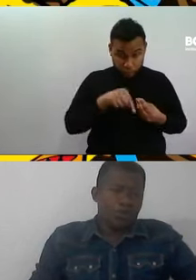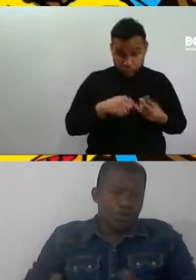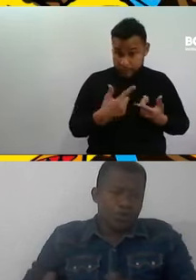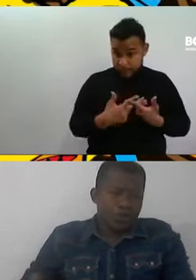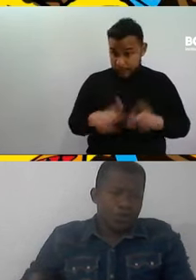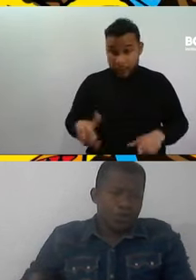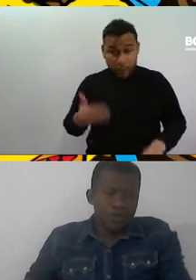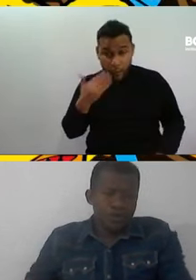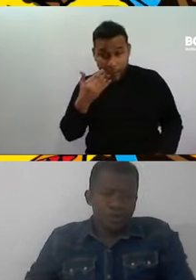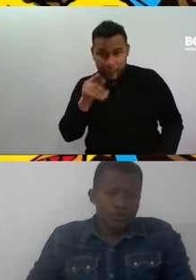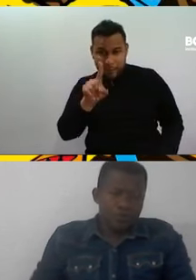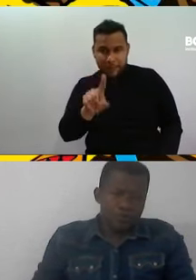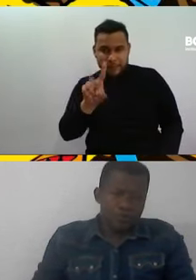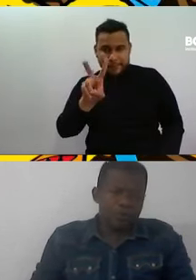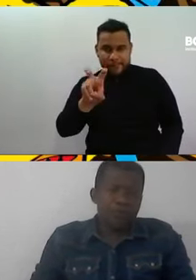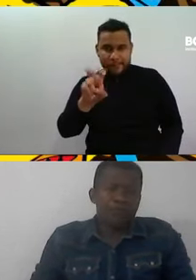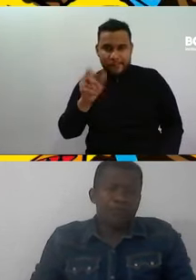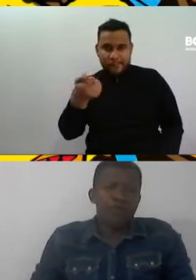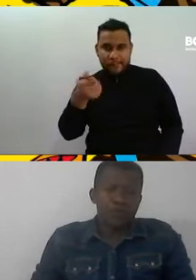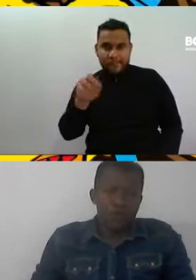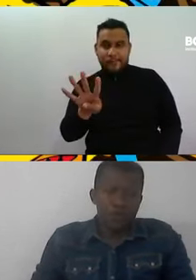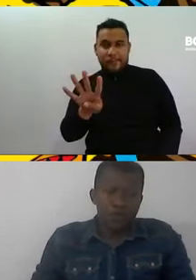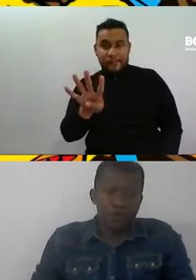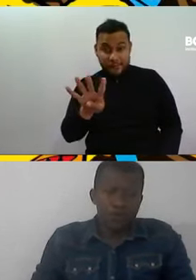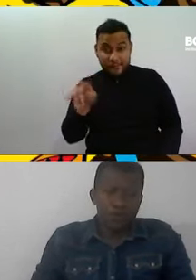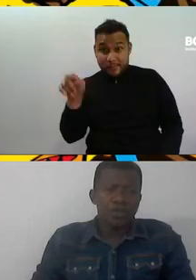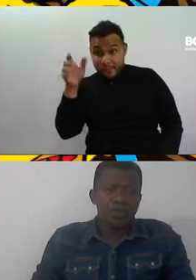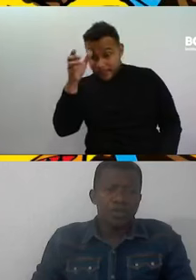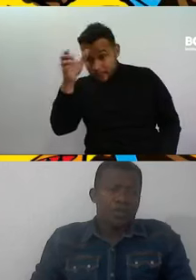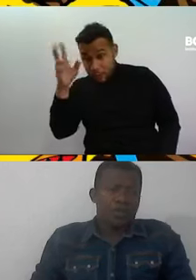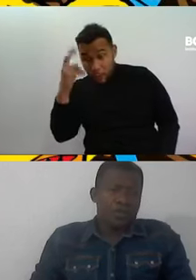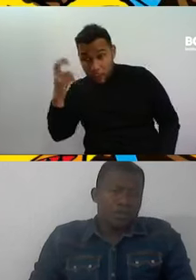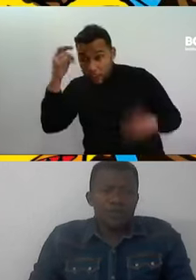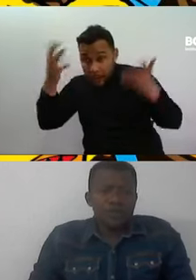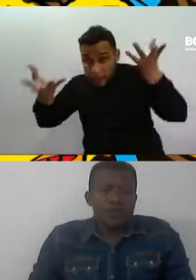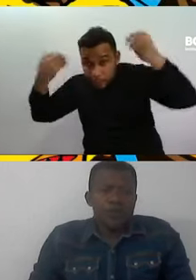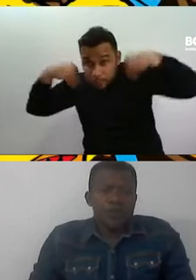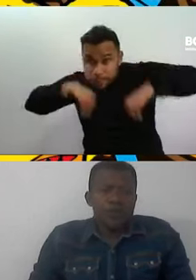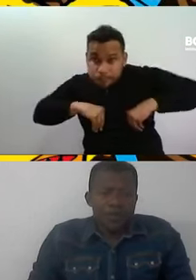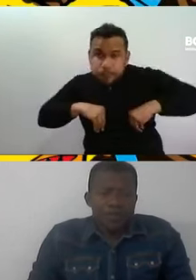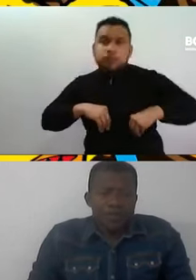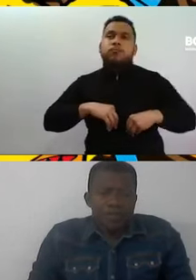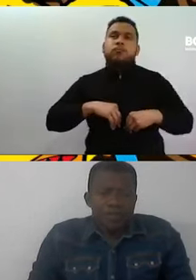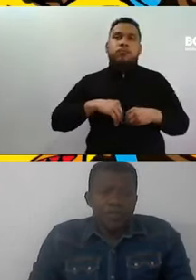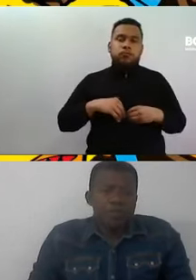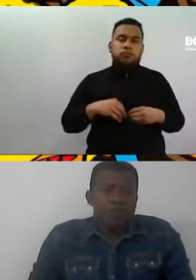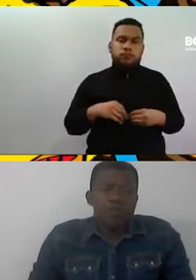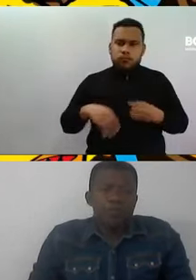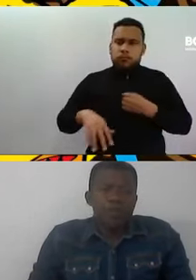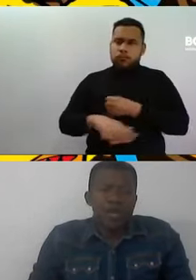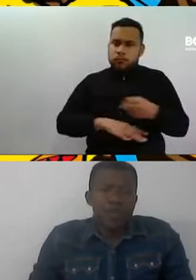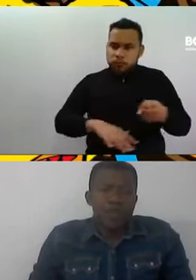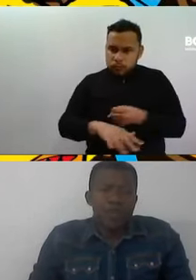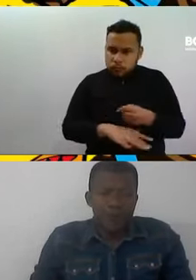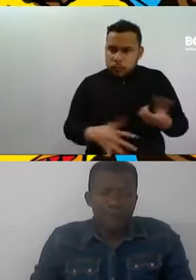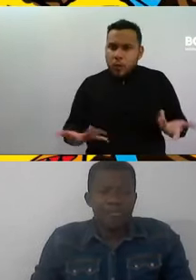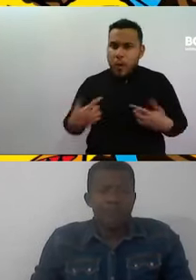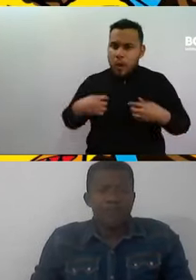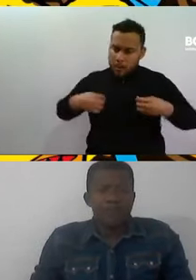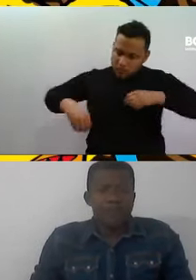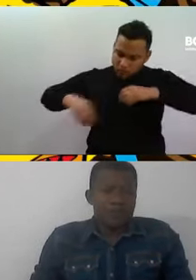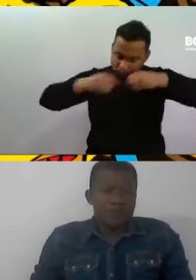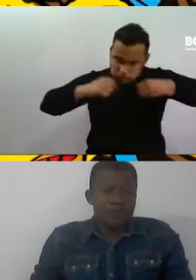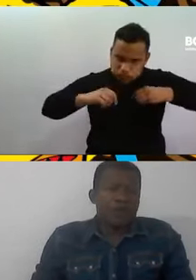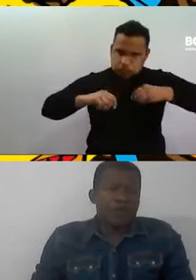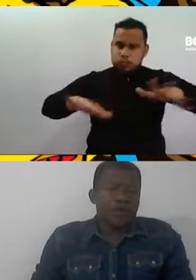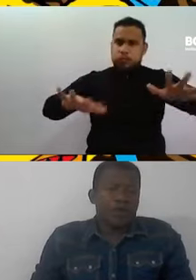1714 y cuyos conocimientos más profundos y más básicos fueron transmitidos por vía